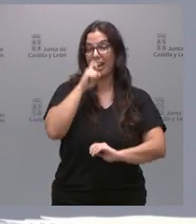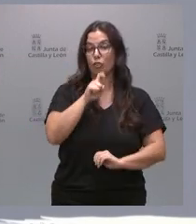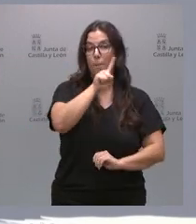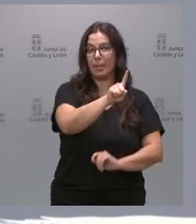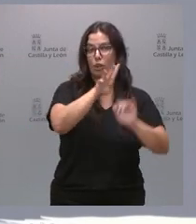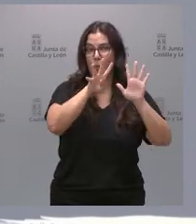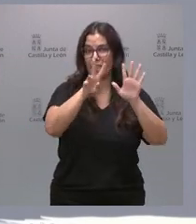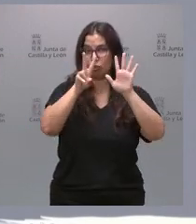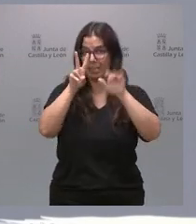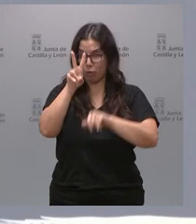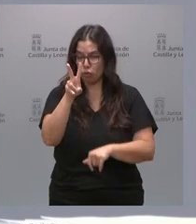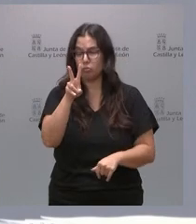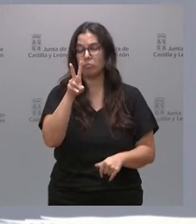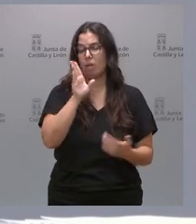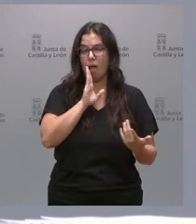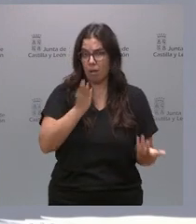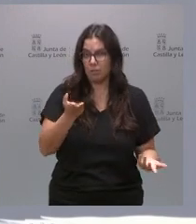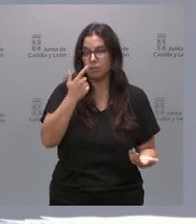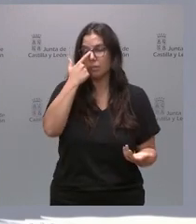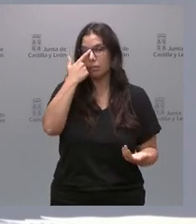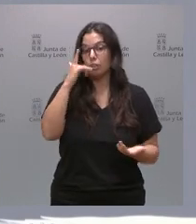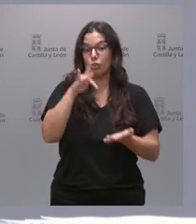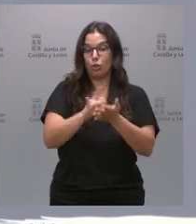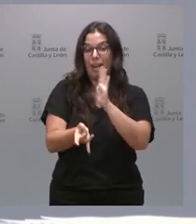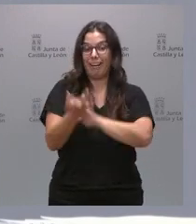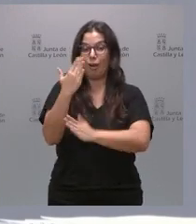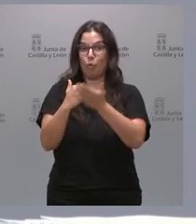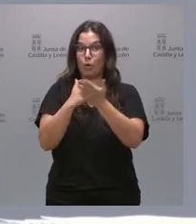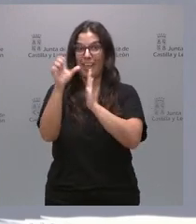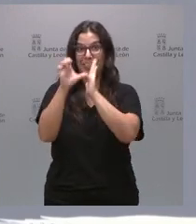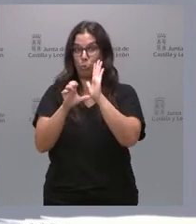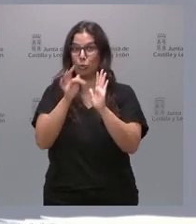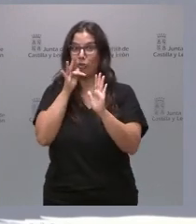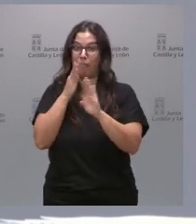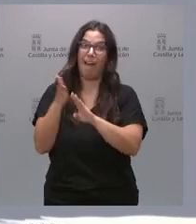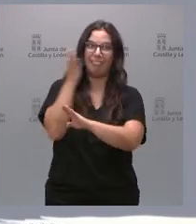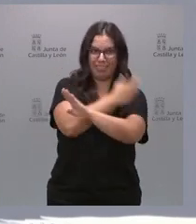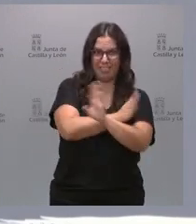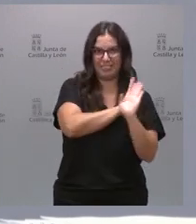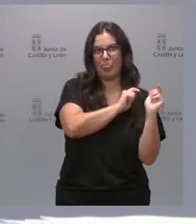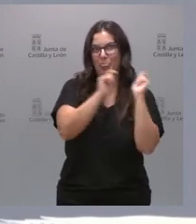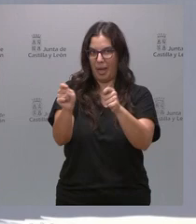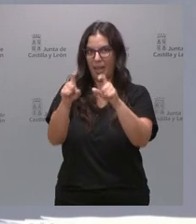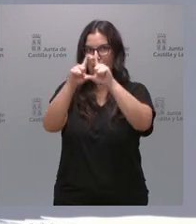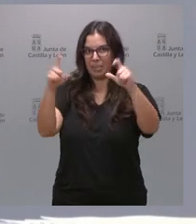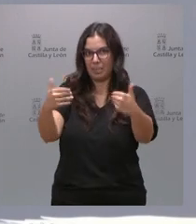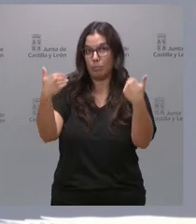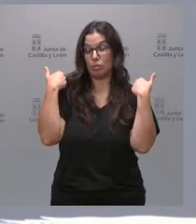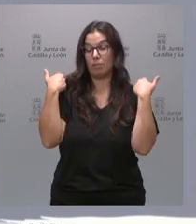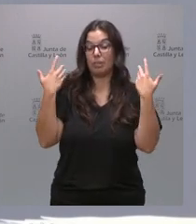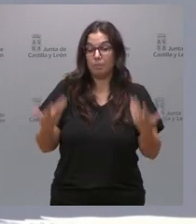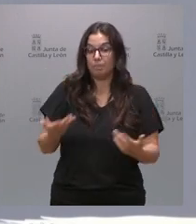1972 como les digo incluso previa a la existencia de la propia comunidad Autónoma y en la medida en que